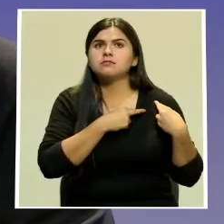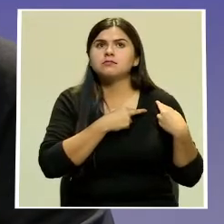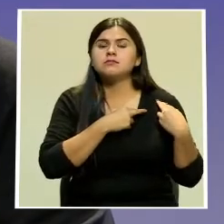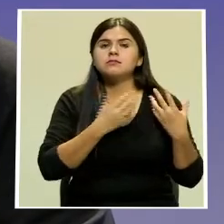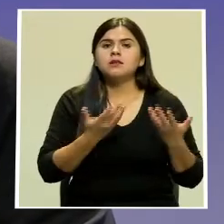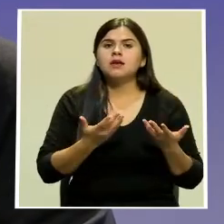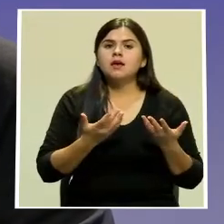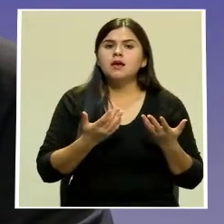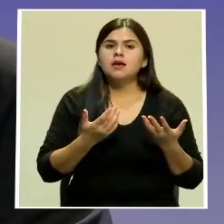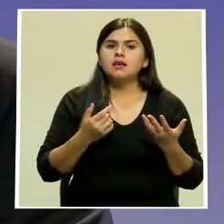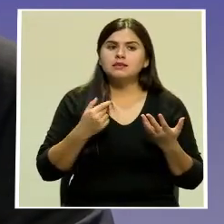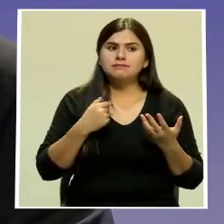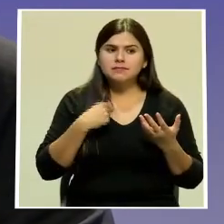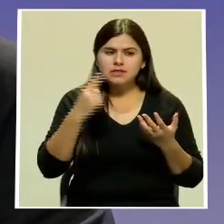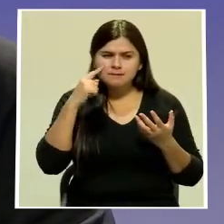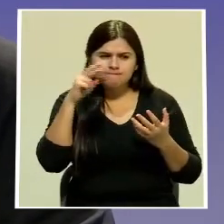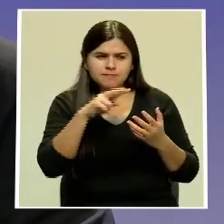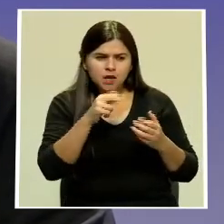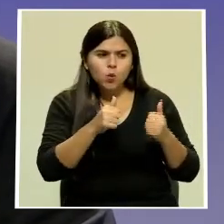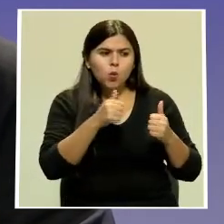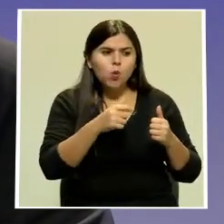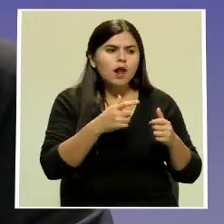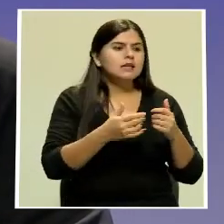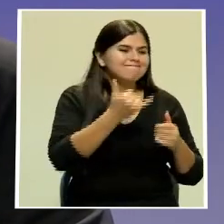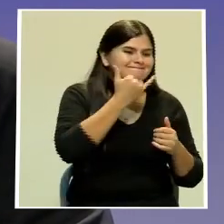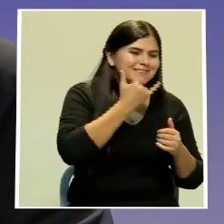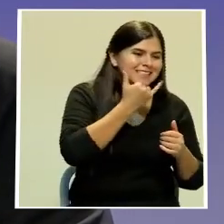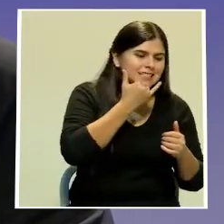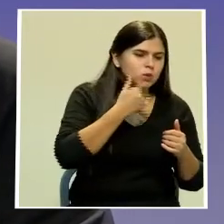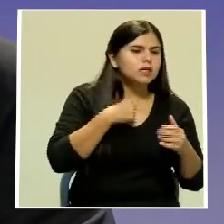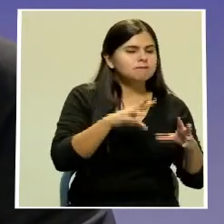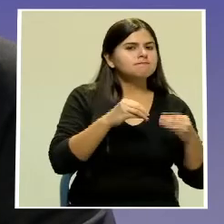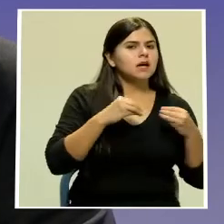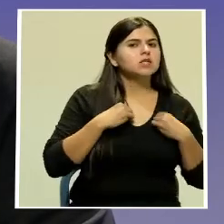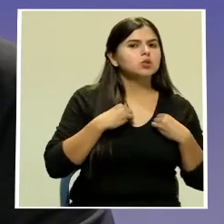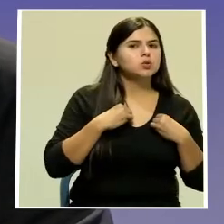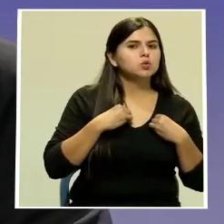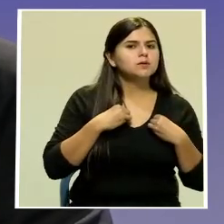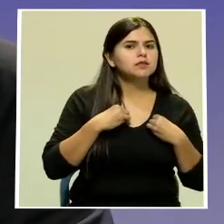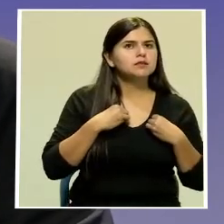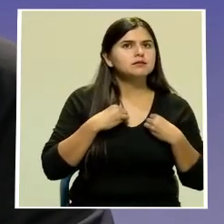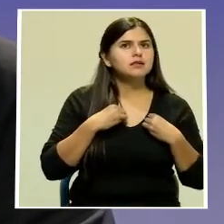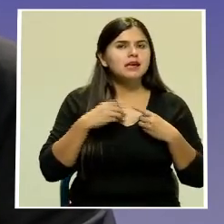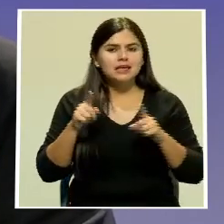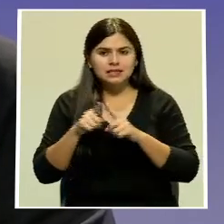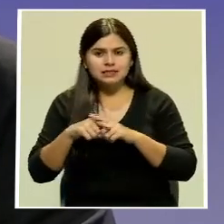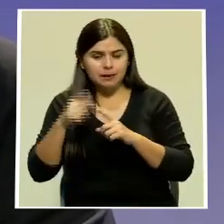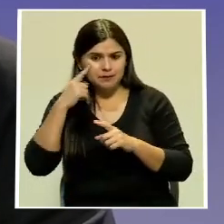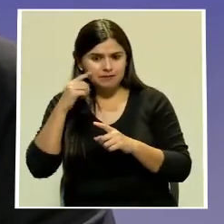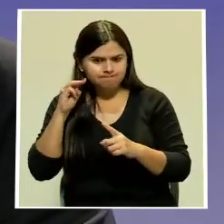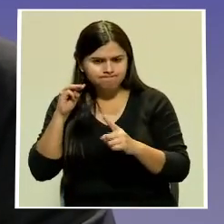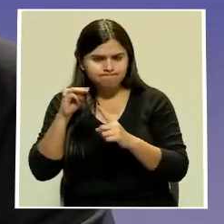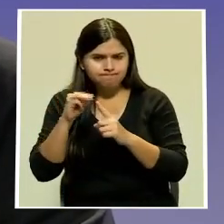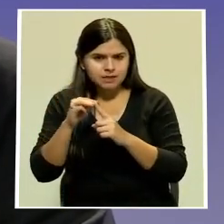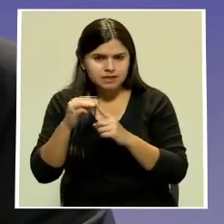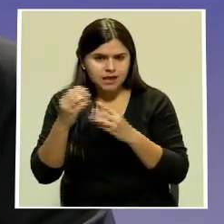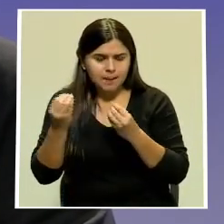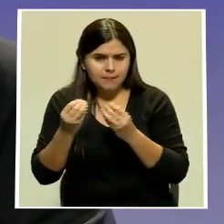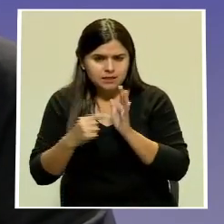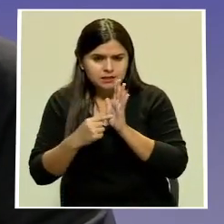las cosas que no hemos hecho bien, de las cosas en las que nos hemos equivocado y el mensaje que no hemos profundizado. Y bueno, vengo de una zona